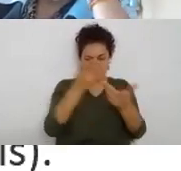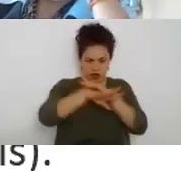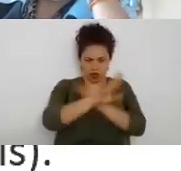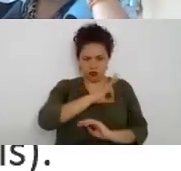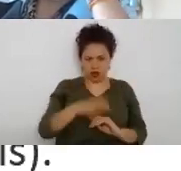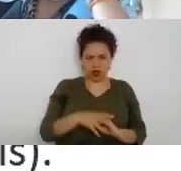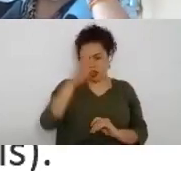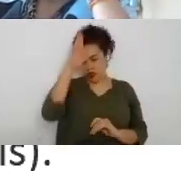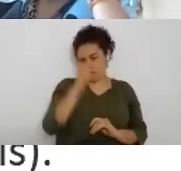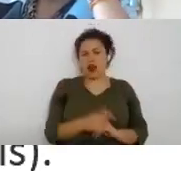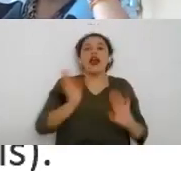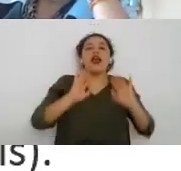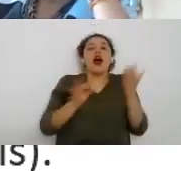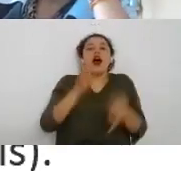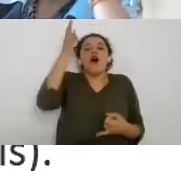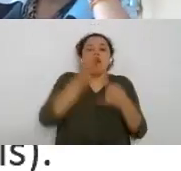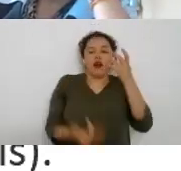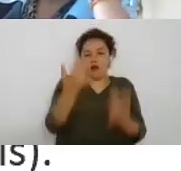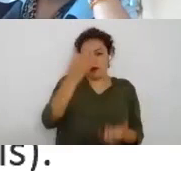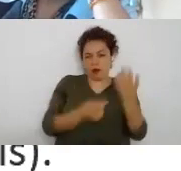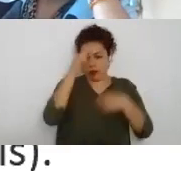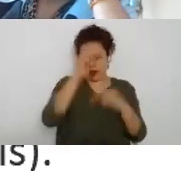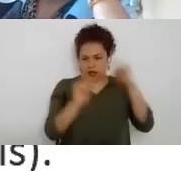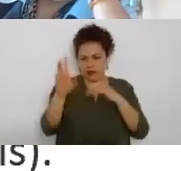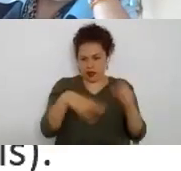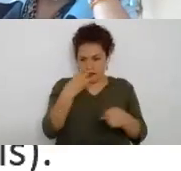por último tenemos las quemaduras de tercer grado.